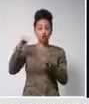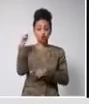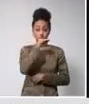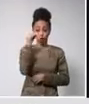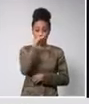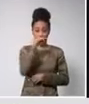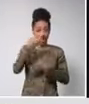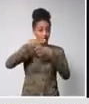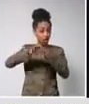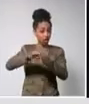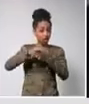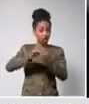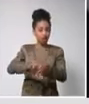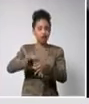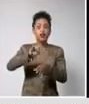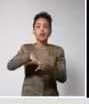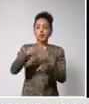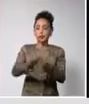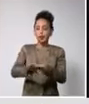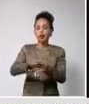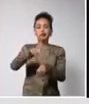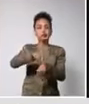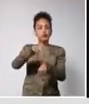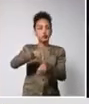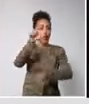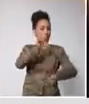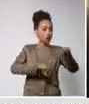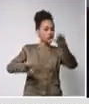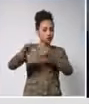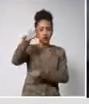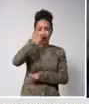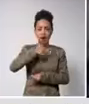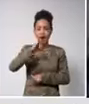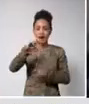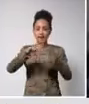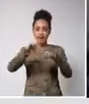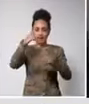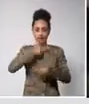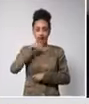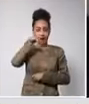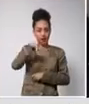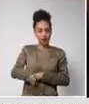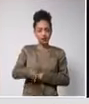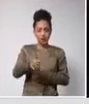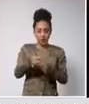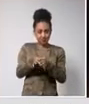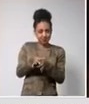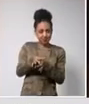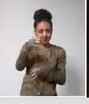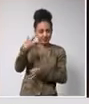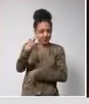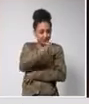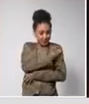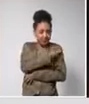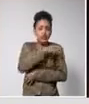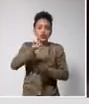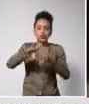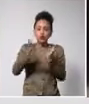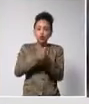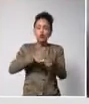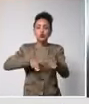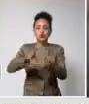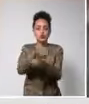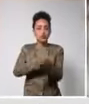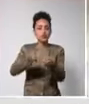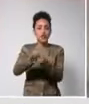una estancia en los laboratorios SAICA, donde allí se transportaron los bulbos e insumos que se utilizarán en la fase